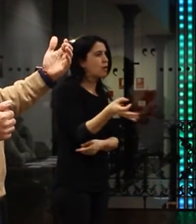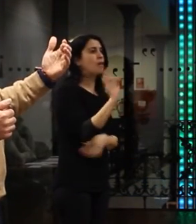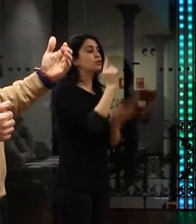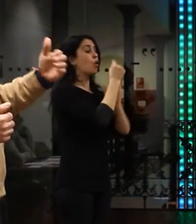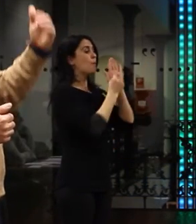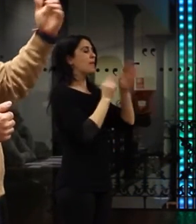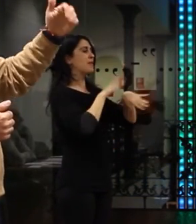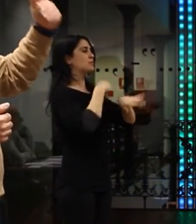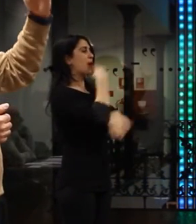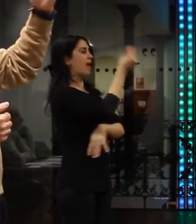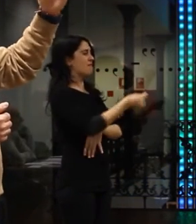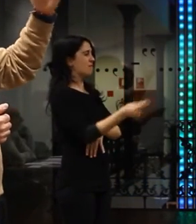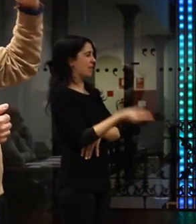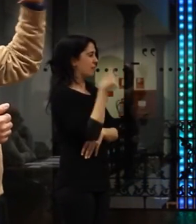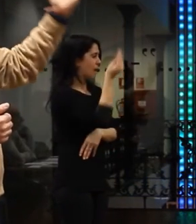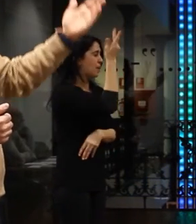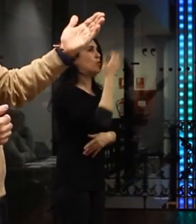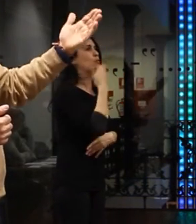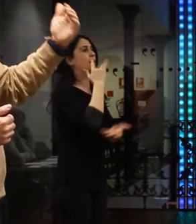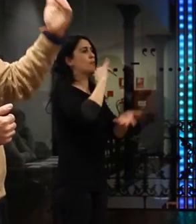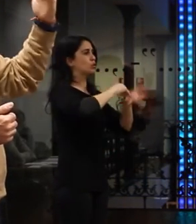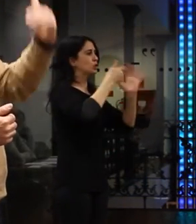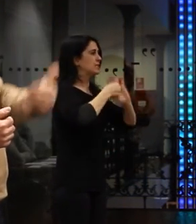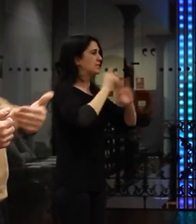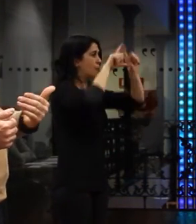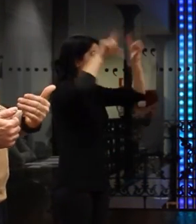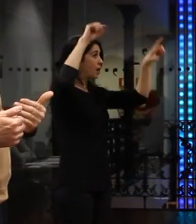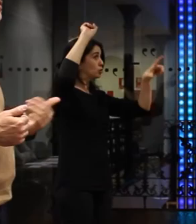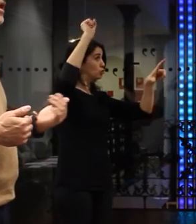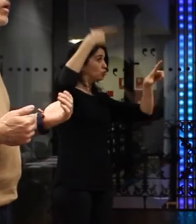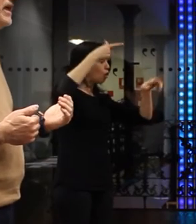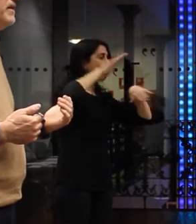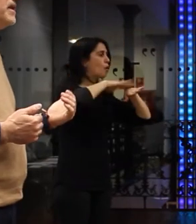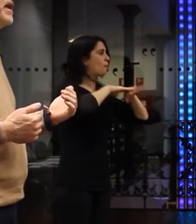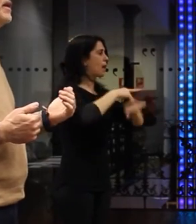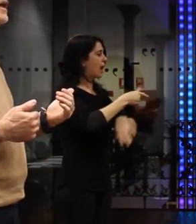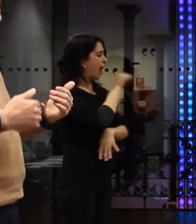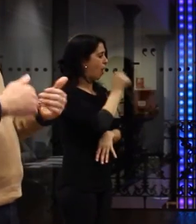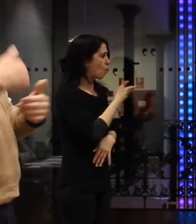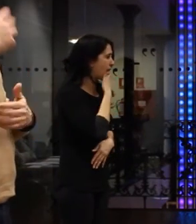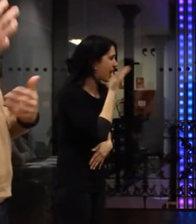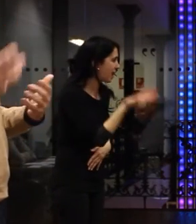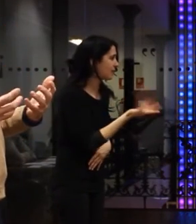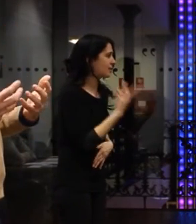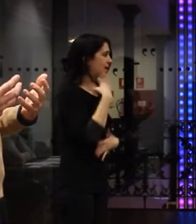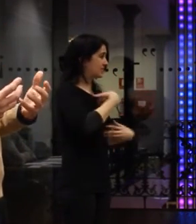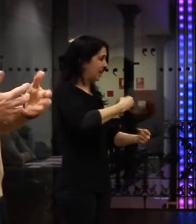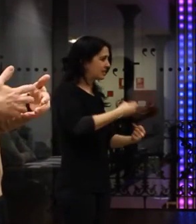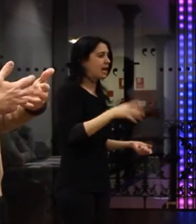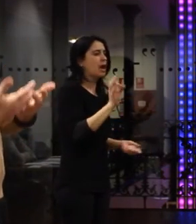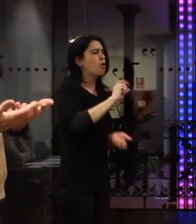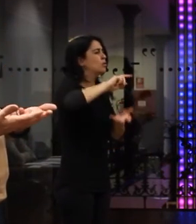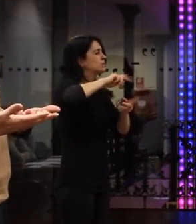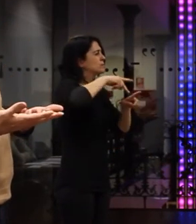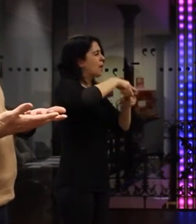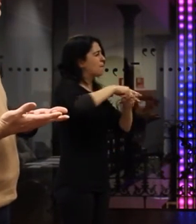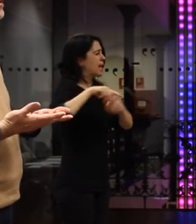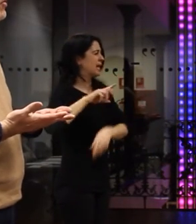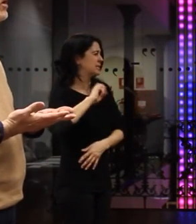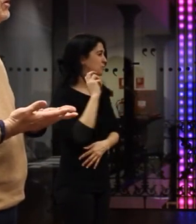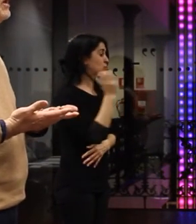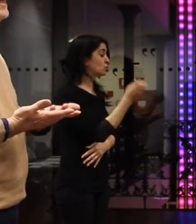medidas de, por ejemplo, sistemas solares para suministro de agua caliente sanitaria u otros mecanismos que podrían